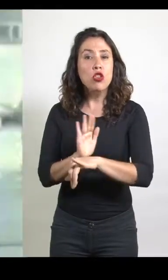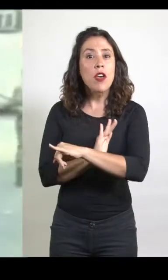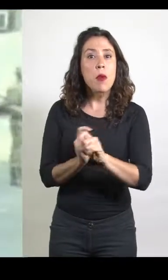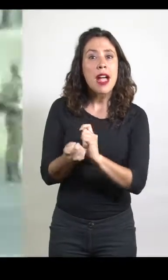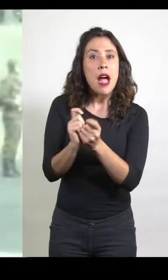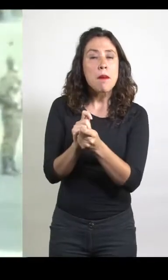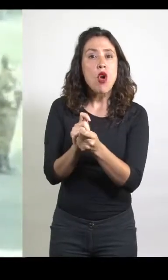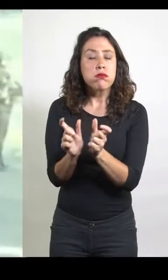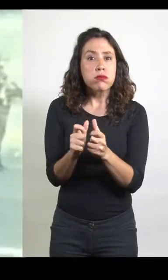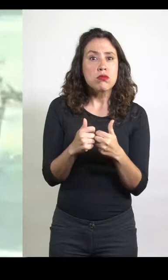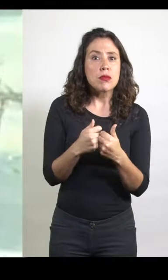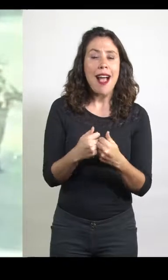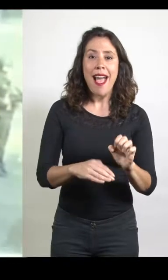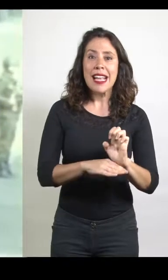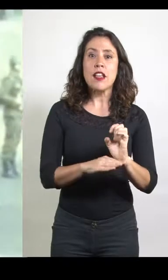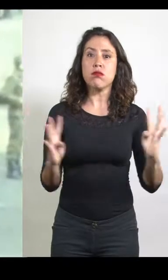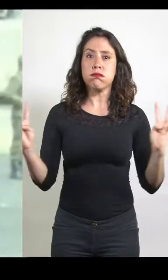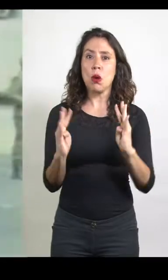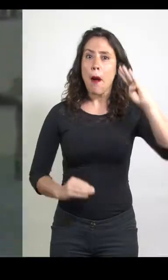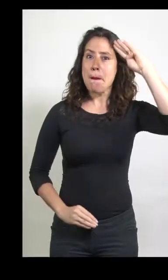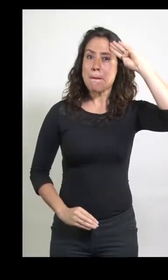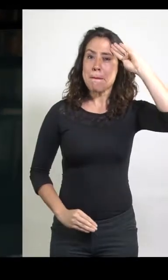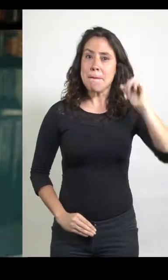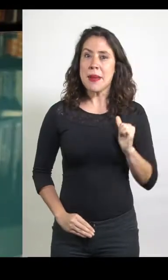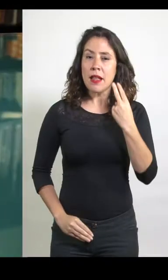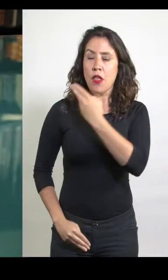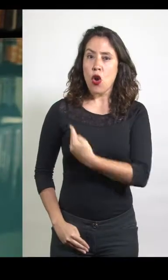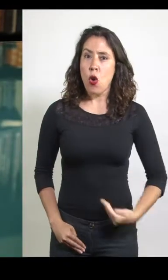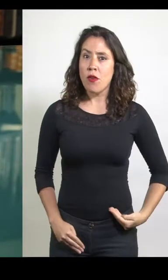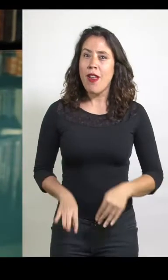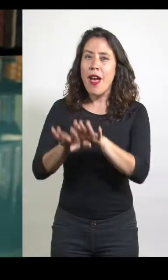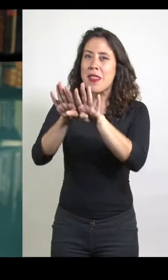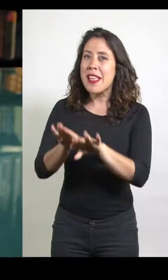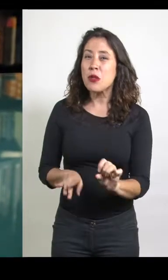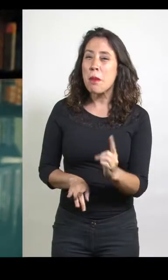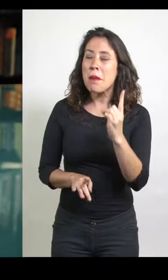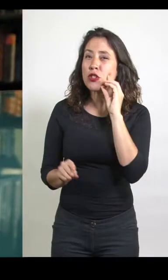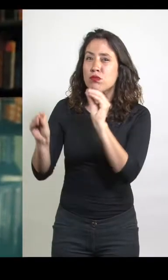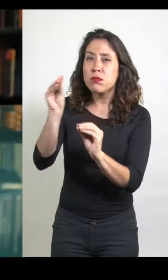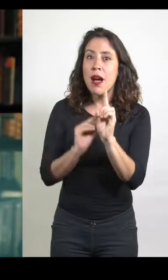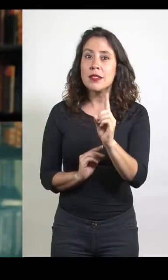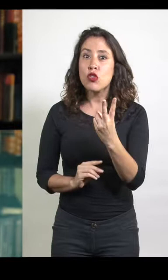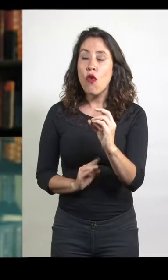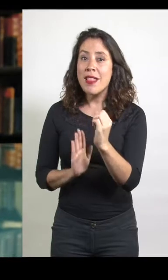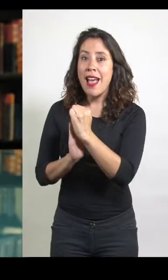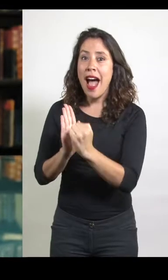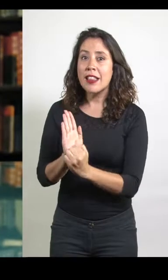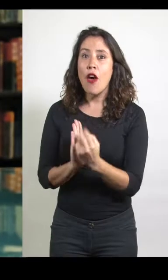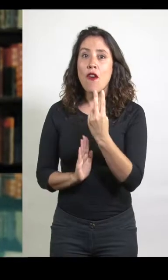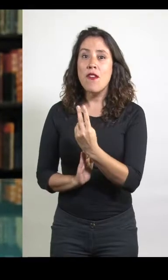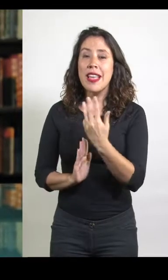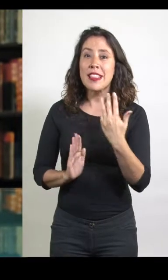modificado por el Consejo de Estado y la Junta Militar de Gobierno. El texto original contenía 120 artículos y